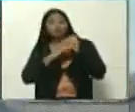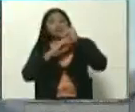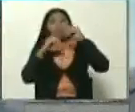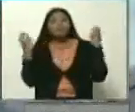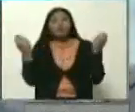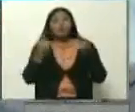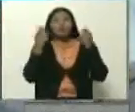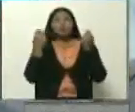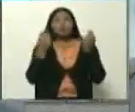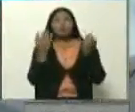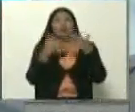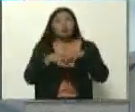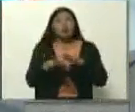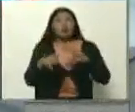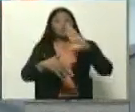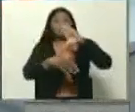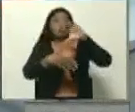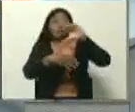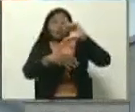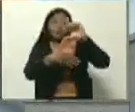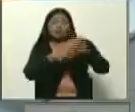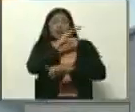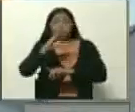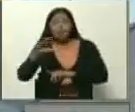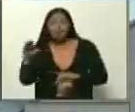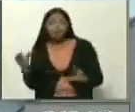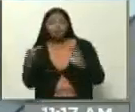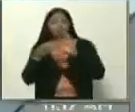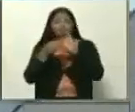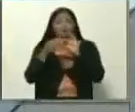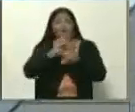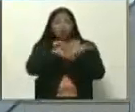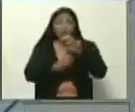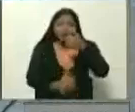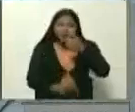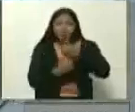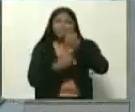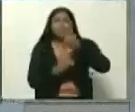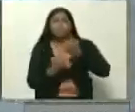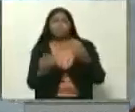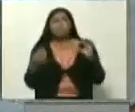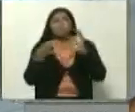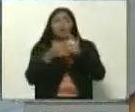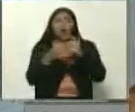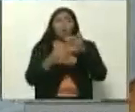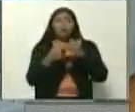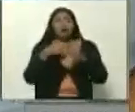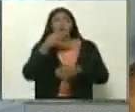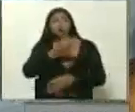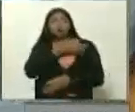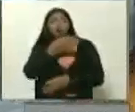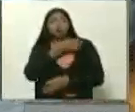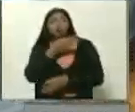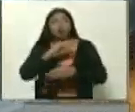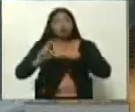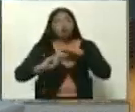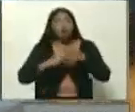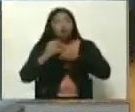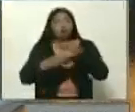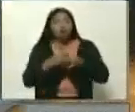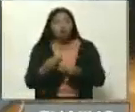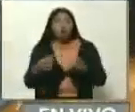promoviendo la integración latinoamericana y caribeña y a fortalecer los vínculos con los socios extrarregionales tales como